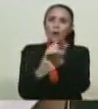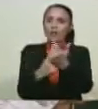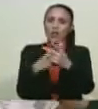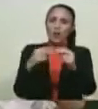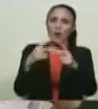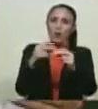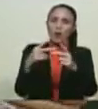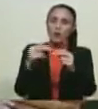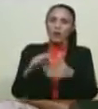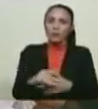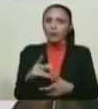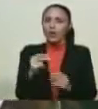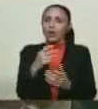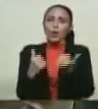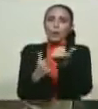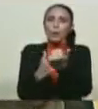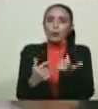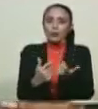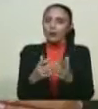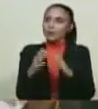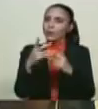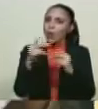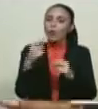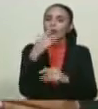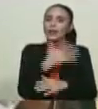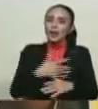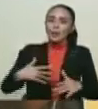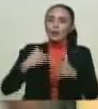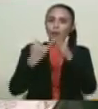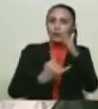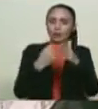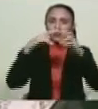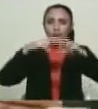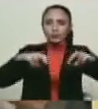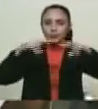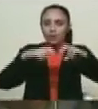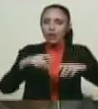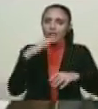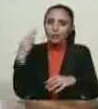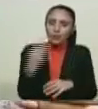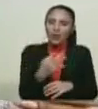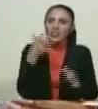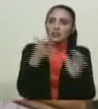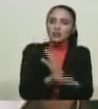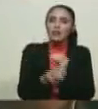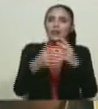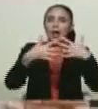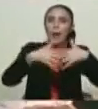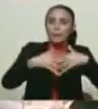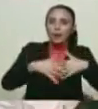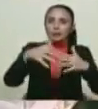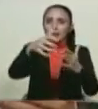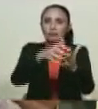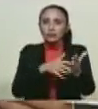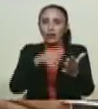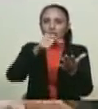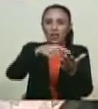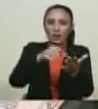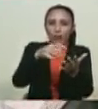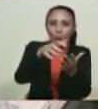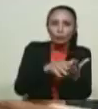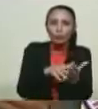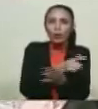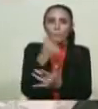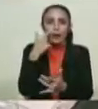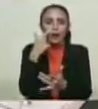enviar un saludo revolucionario a mis compañeros que se encuentran haciendo vida en el predio La Magdalena, el cual